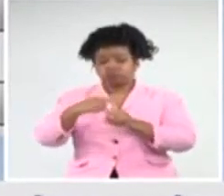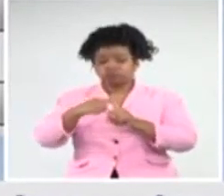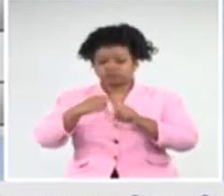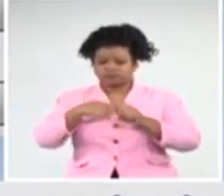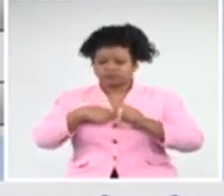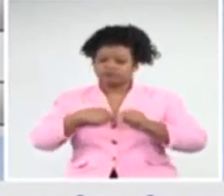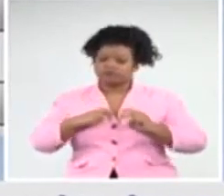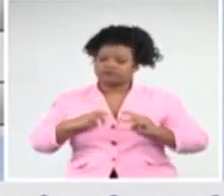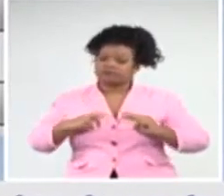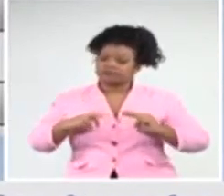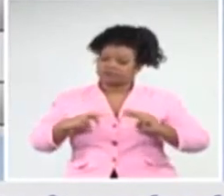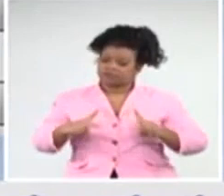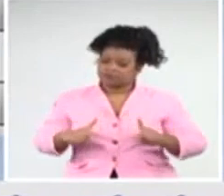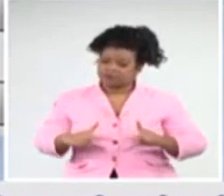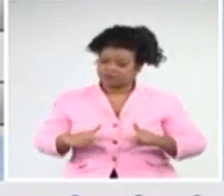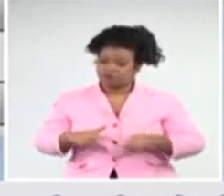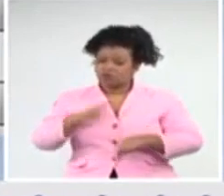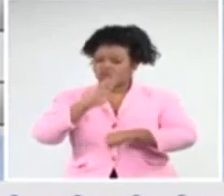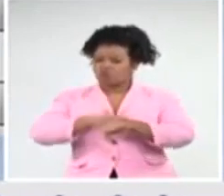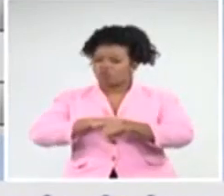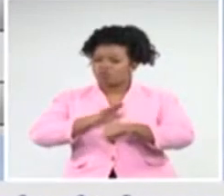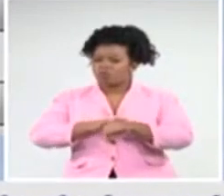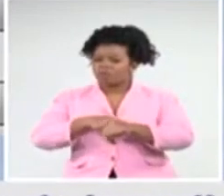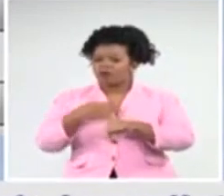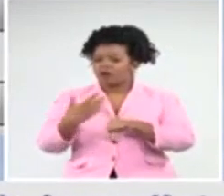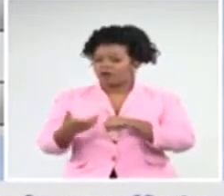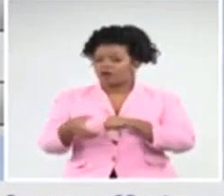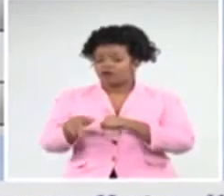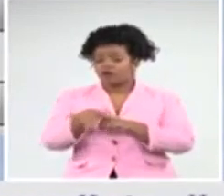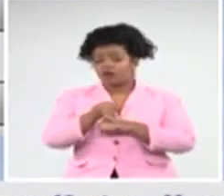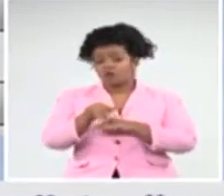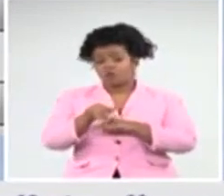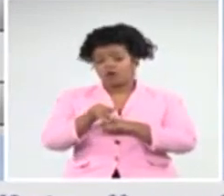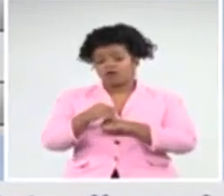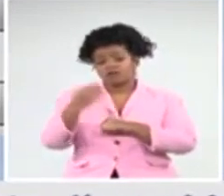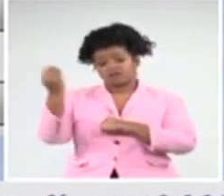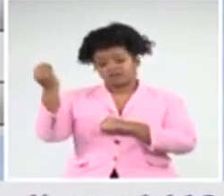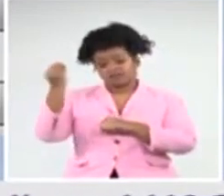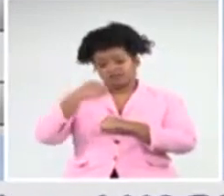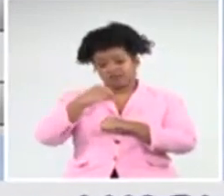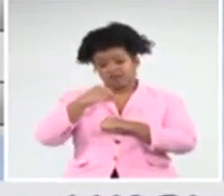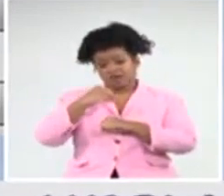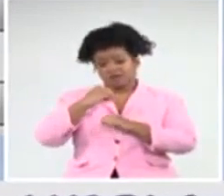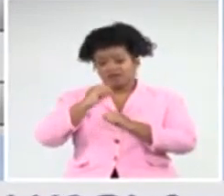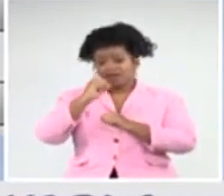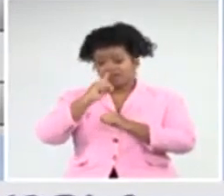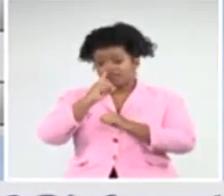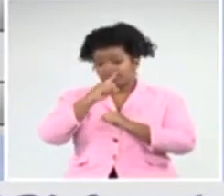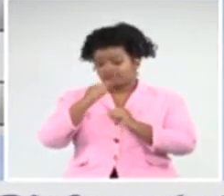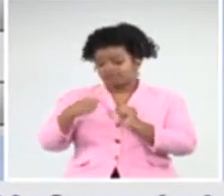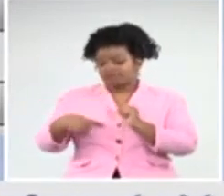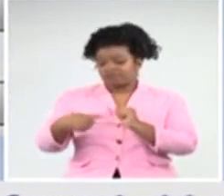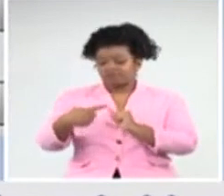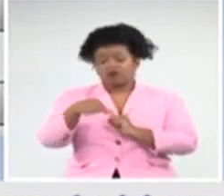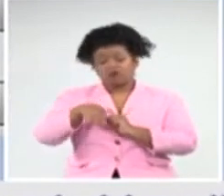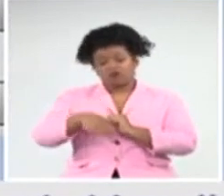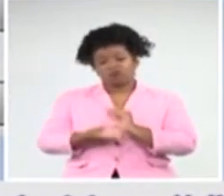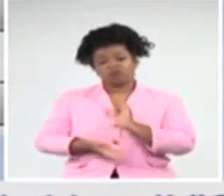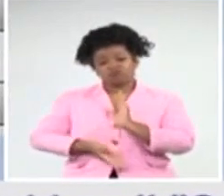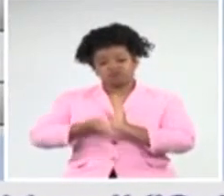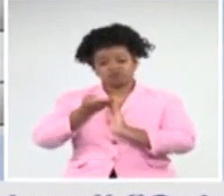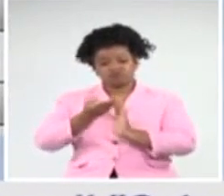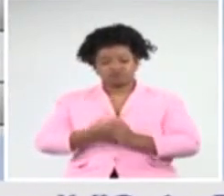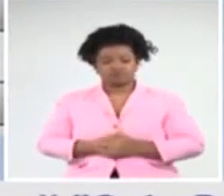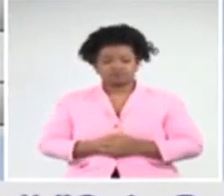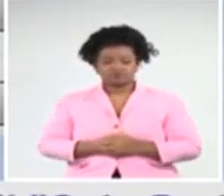se corresponde con el número elevado de casos que se están diagnosticando. Podemos decir